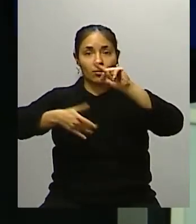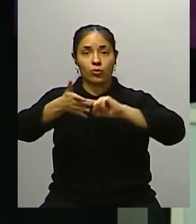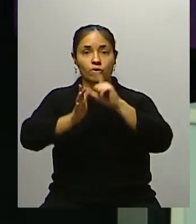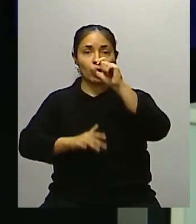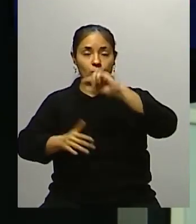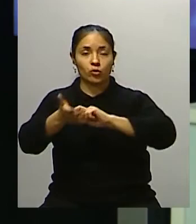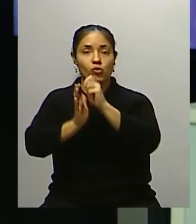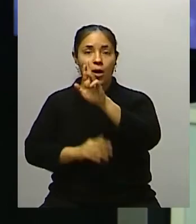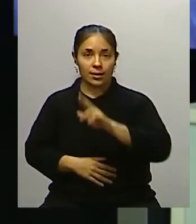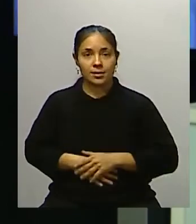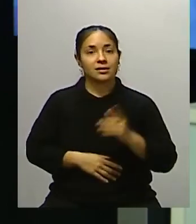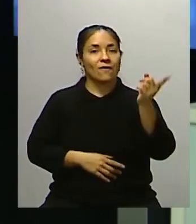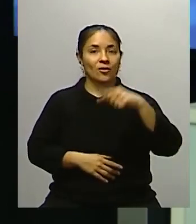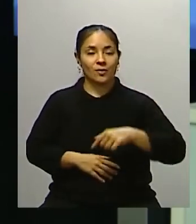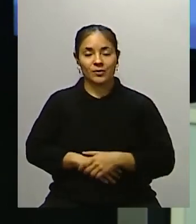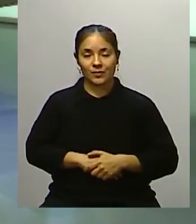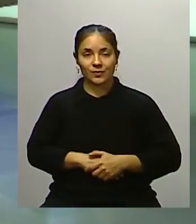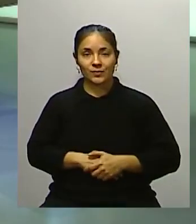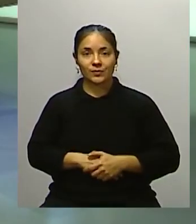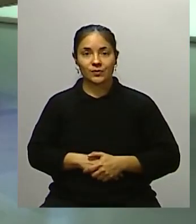www.unidiversidad.com.ar. Ya regresamos.